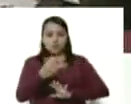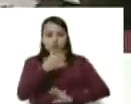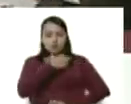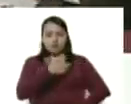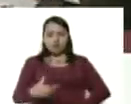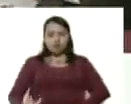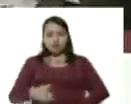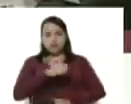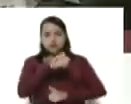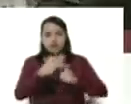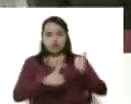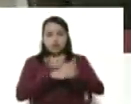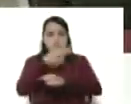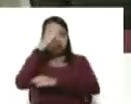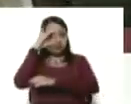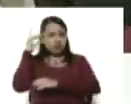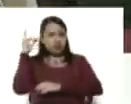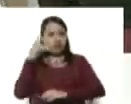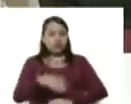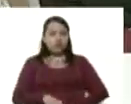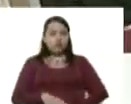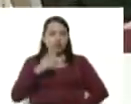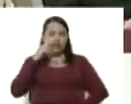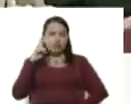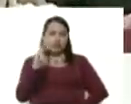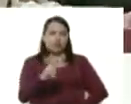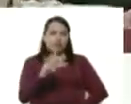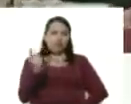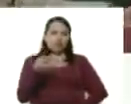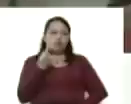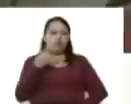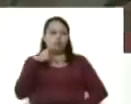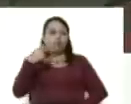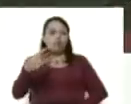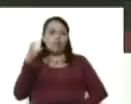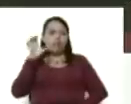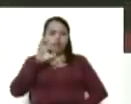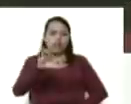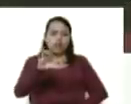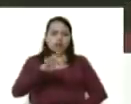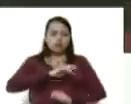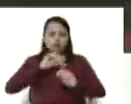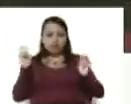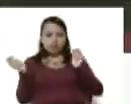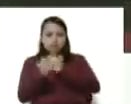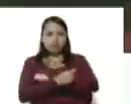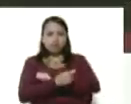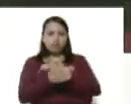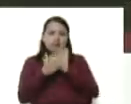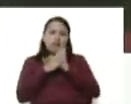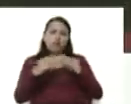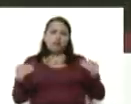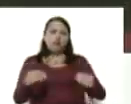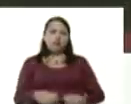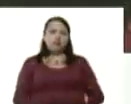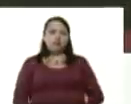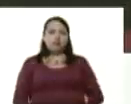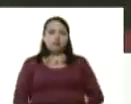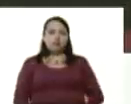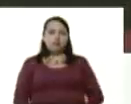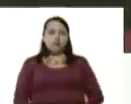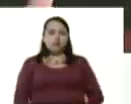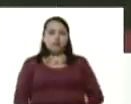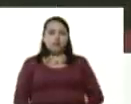Delcy Rodríguez, una visión única de Estado, una política de Estado que se convierte, pues, para todos, en una línea